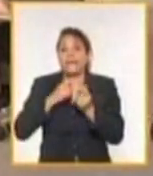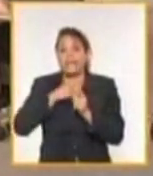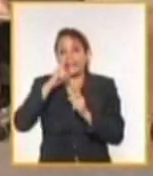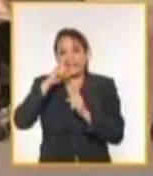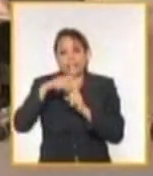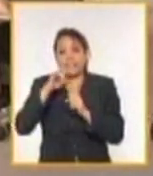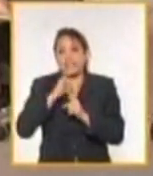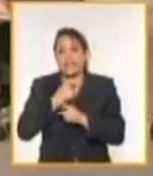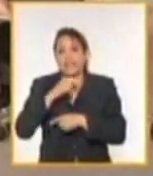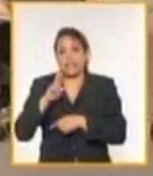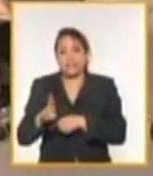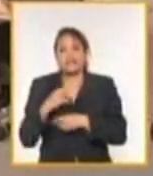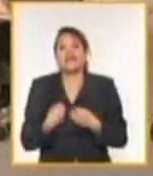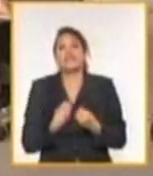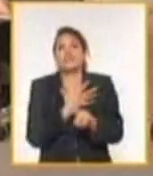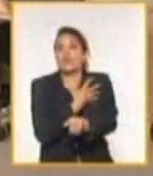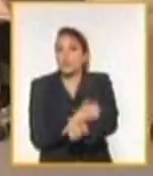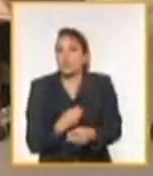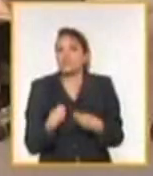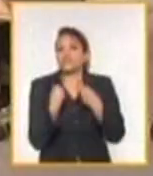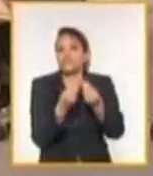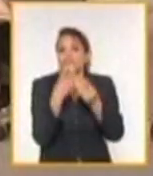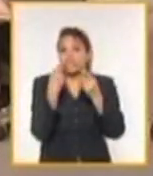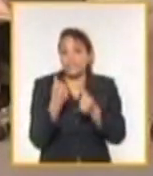Carpentier, que él donó y que con ese dinero